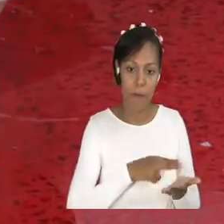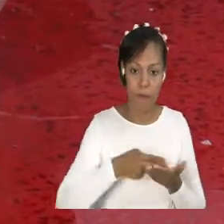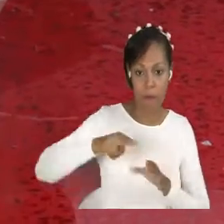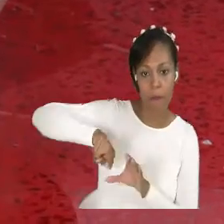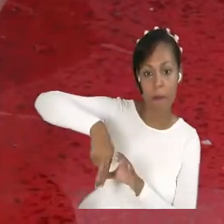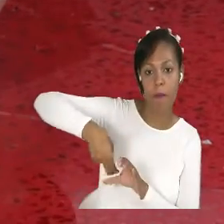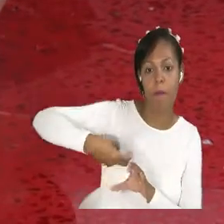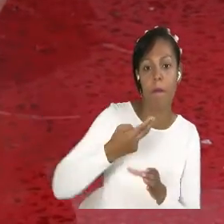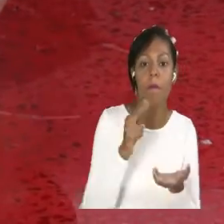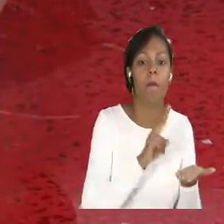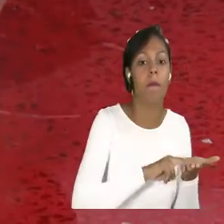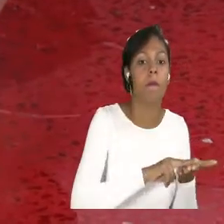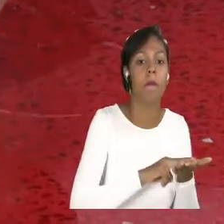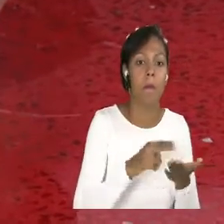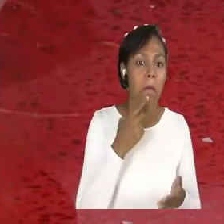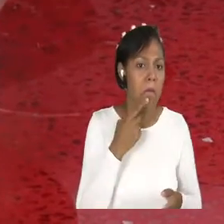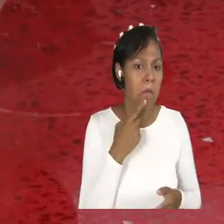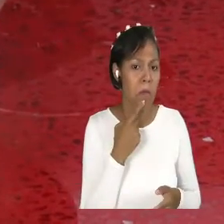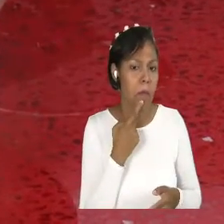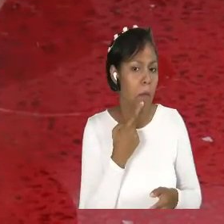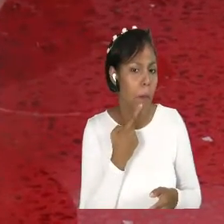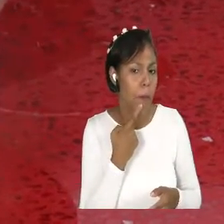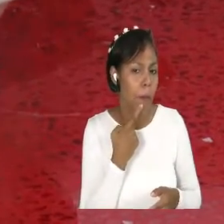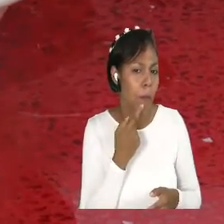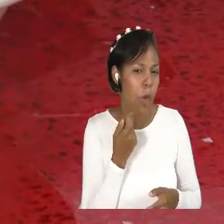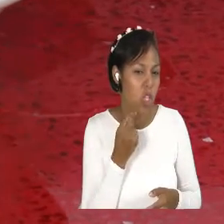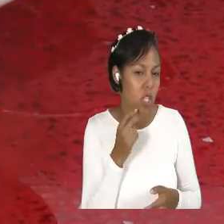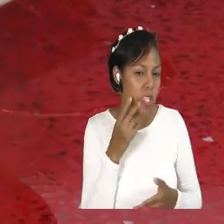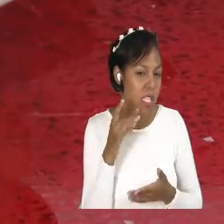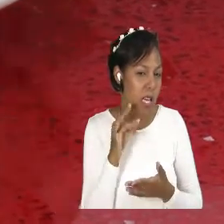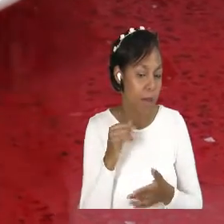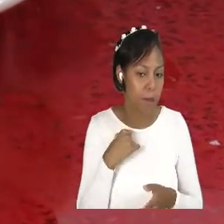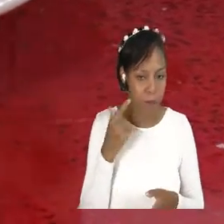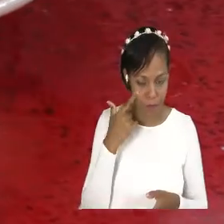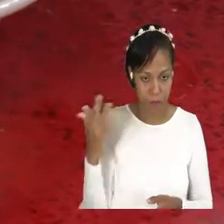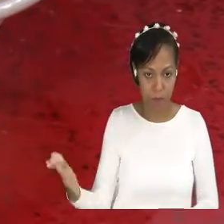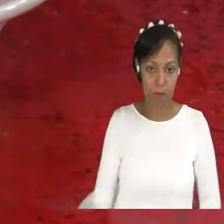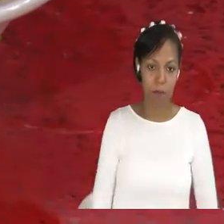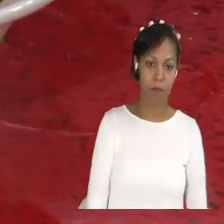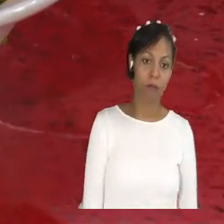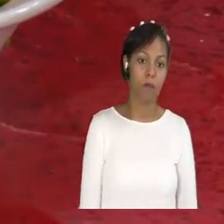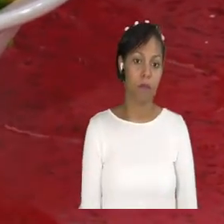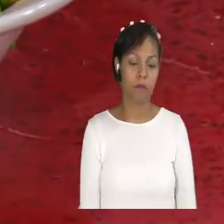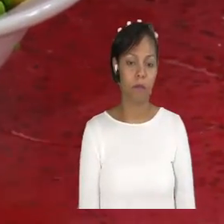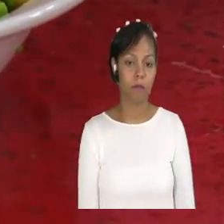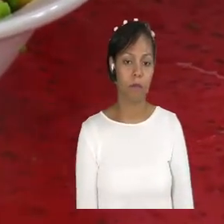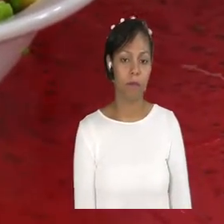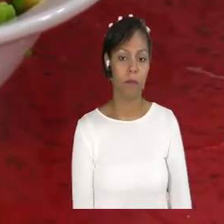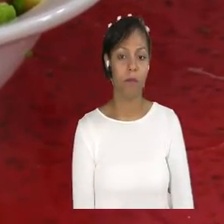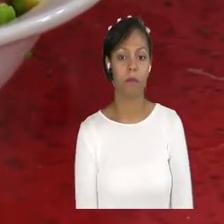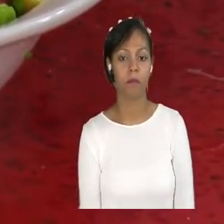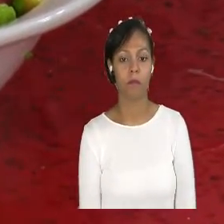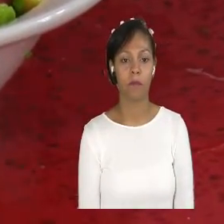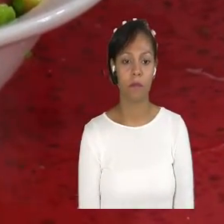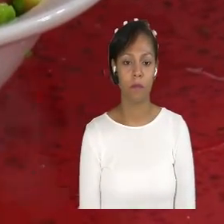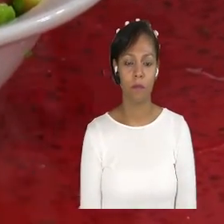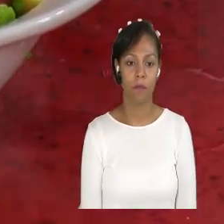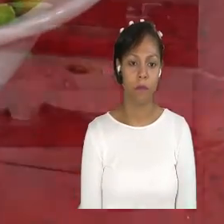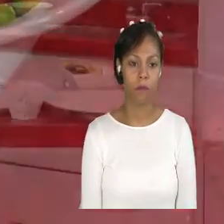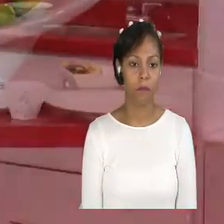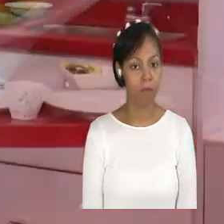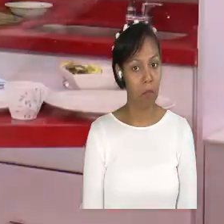un toquecito salado. Listo. Entonces eso le va a aportar la sal. Ok. Entonces, mientras tanto, mientras